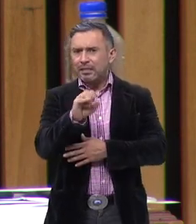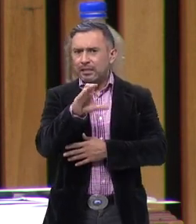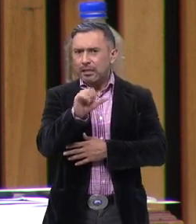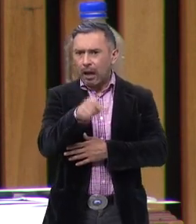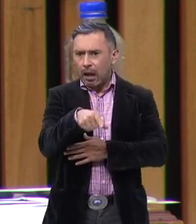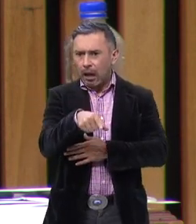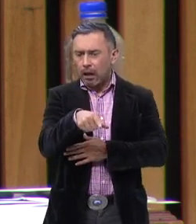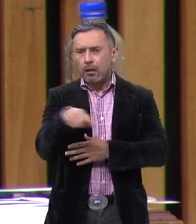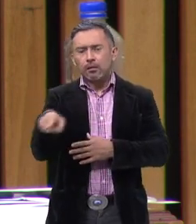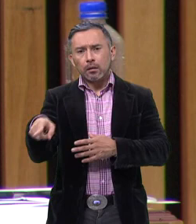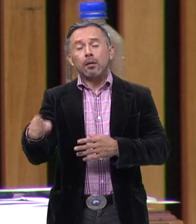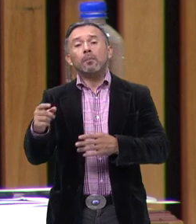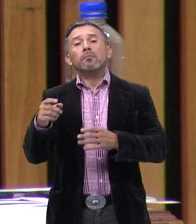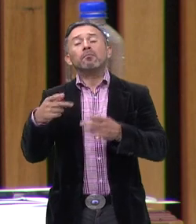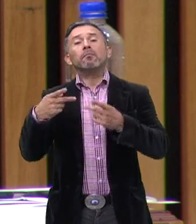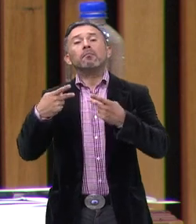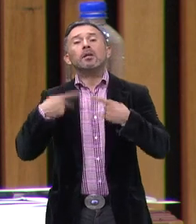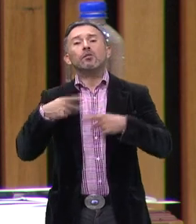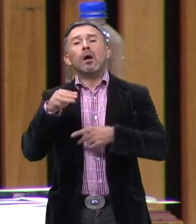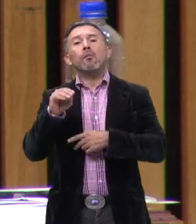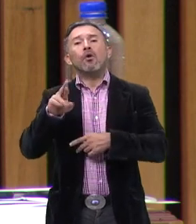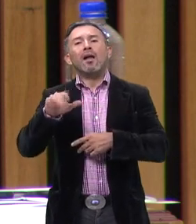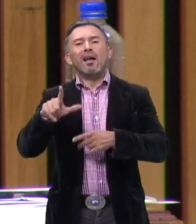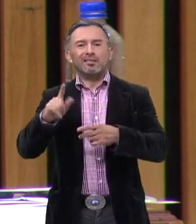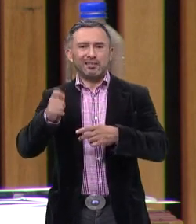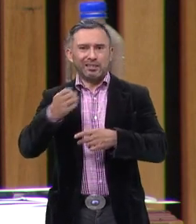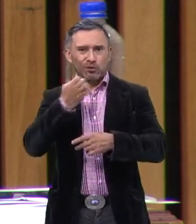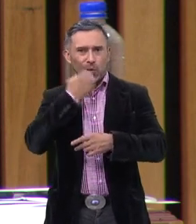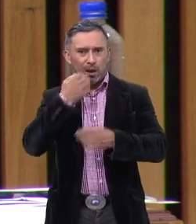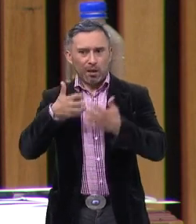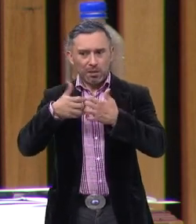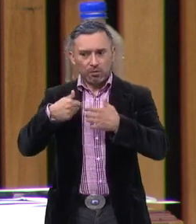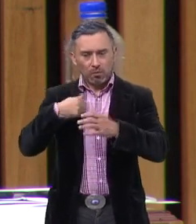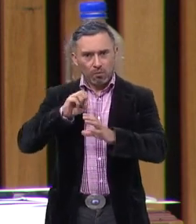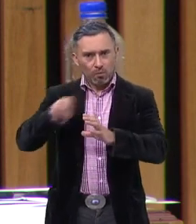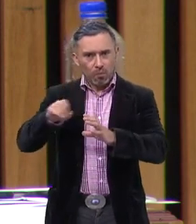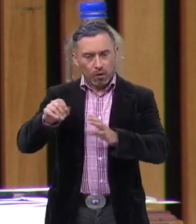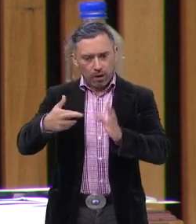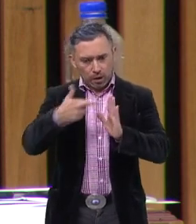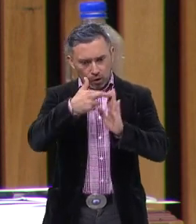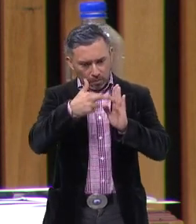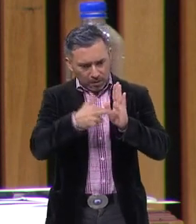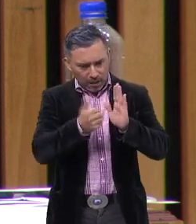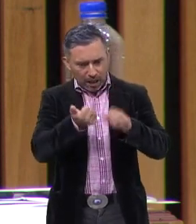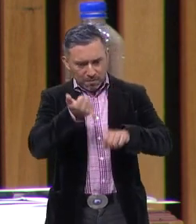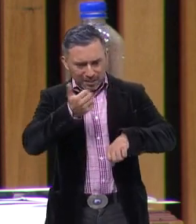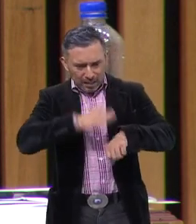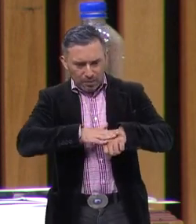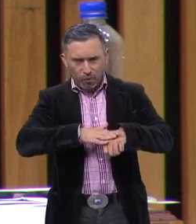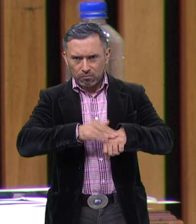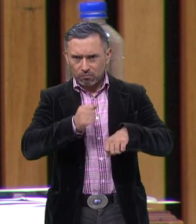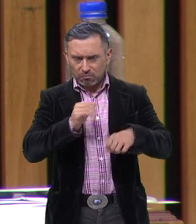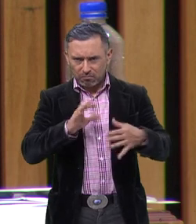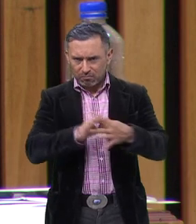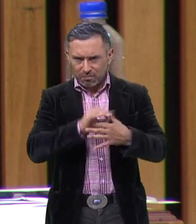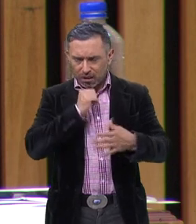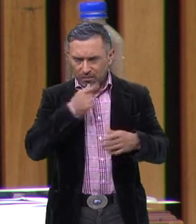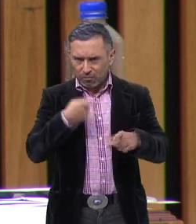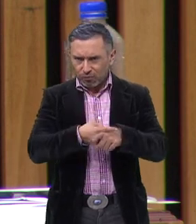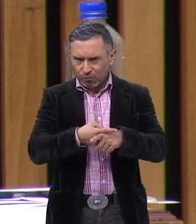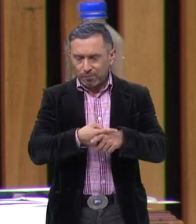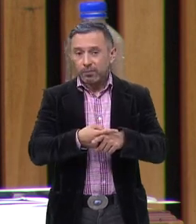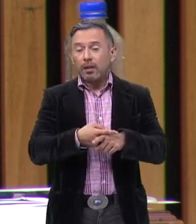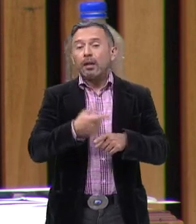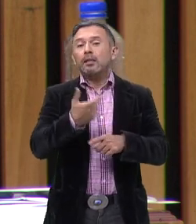como son las instituciones educativas no es apegado a la normatividad administrativa básica que el dinero público para el